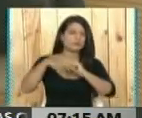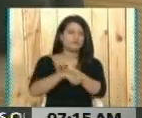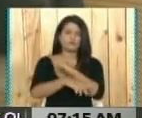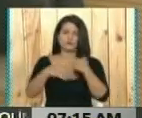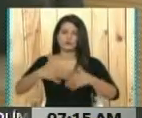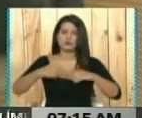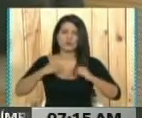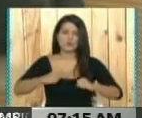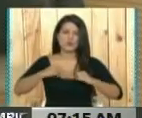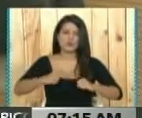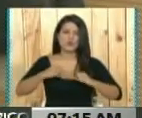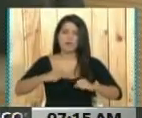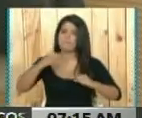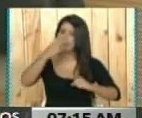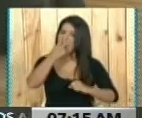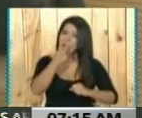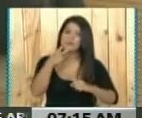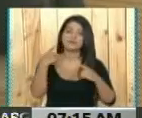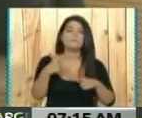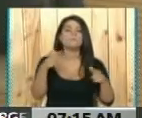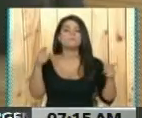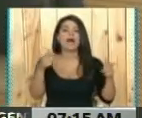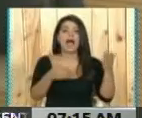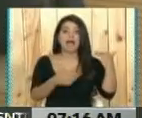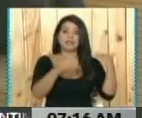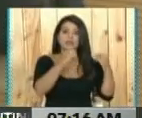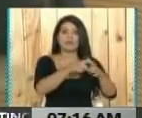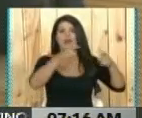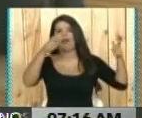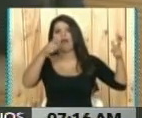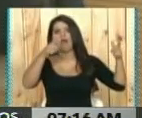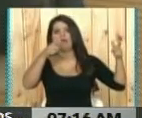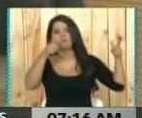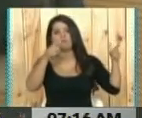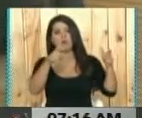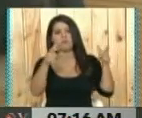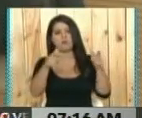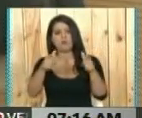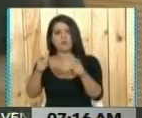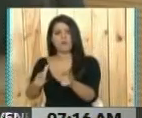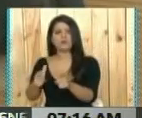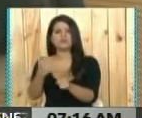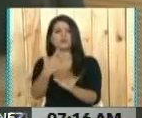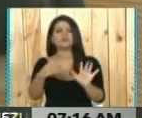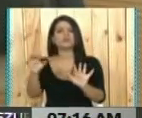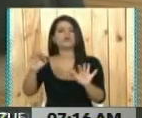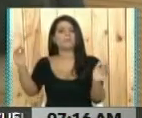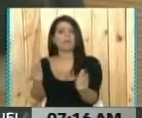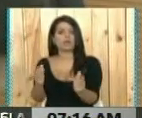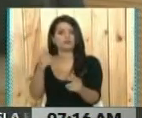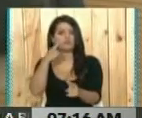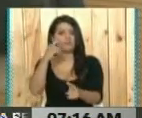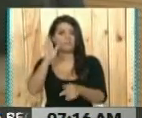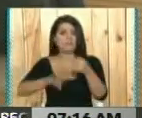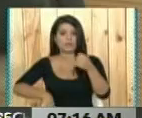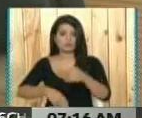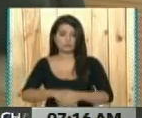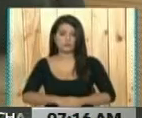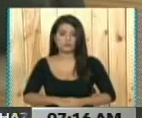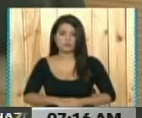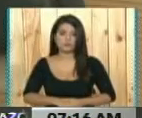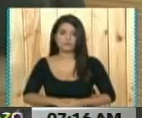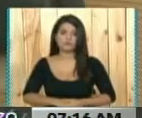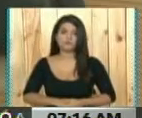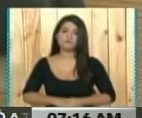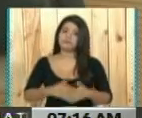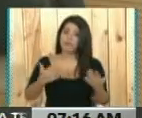pobreza estructural, disminuyó 56% desde el año 1999, más de la mitad,